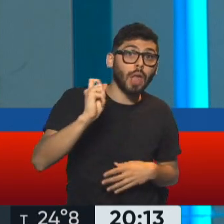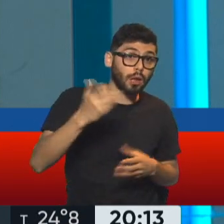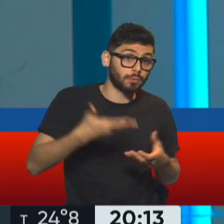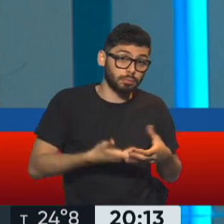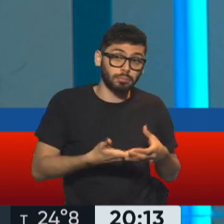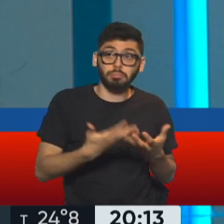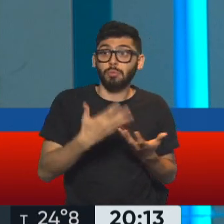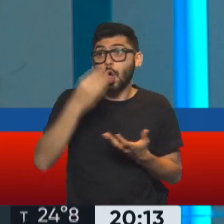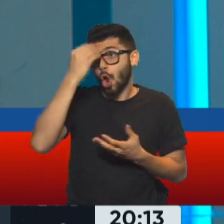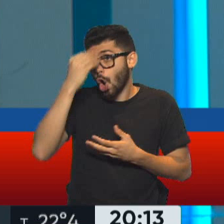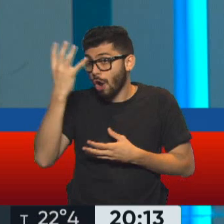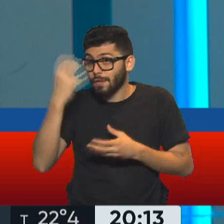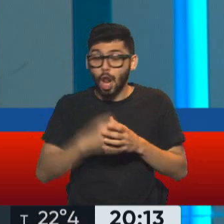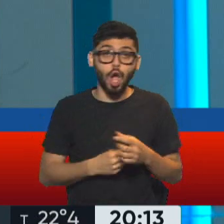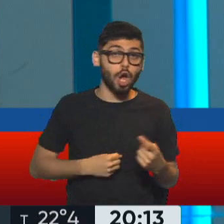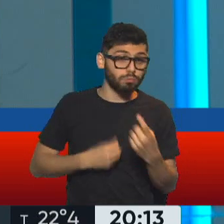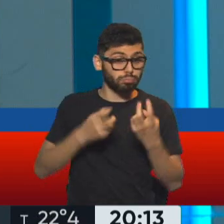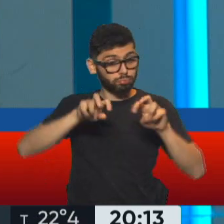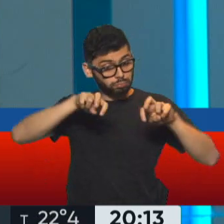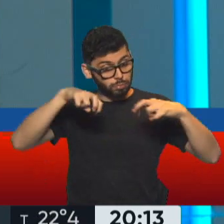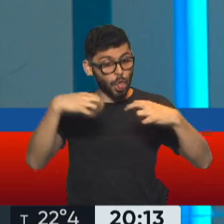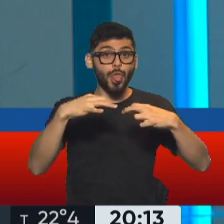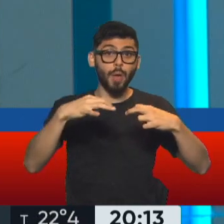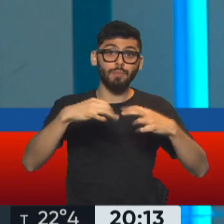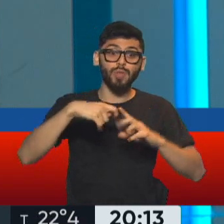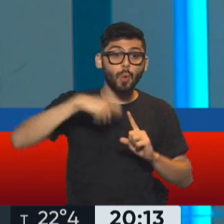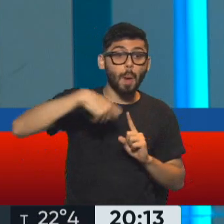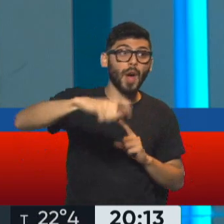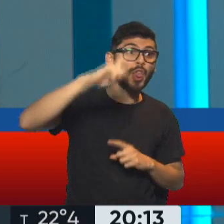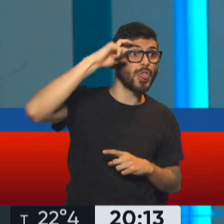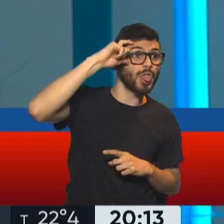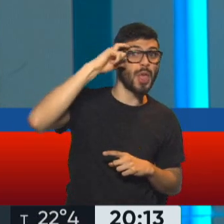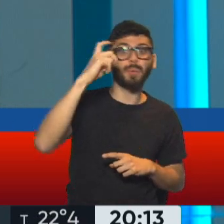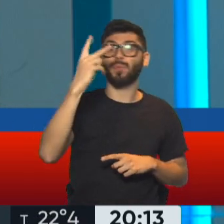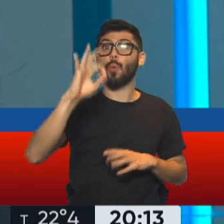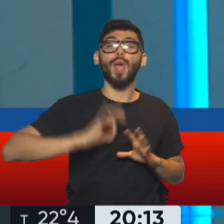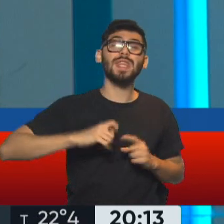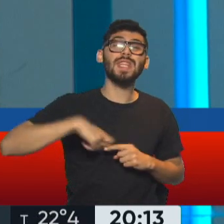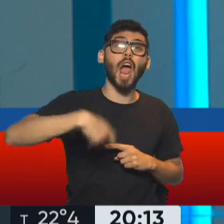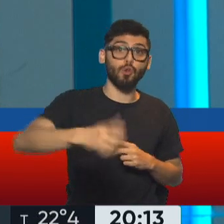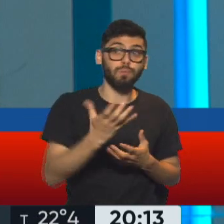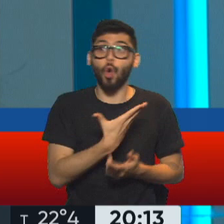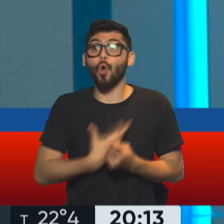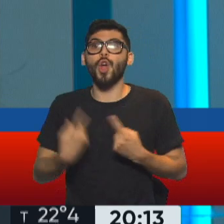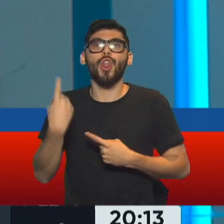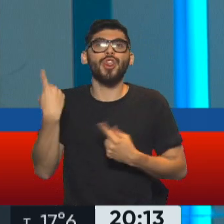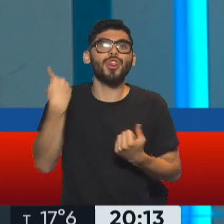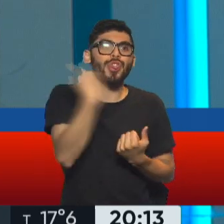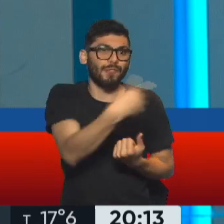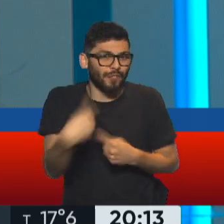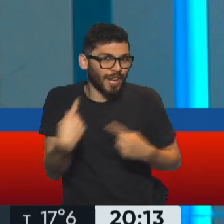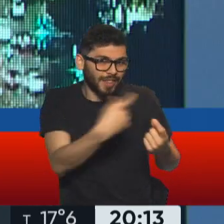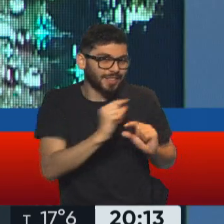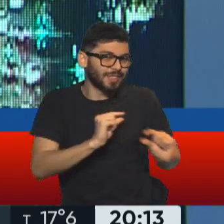el oficialismo y la oposición, porque se va a pagar entre 10 y 20 años, va a haber distintos gobiernos. Pero no lo hicieron por la